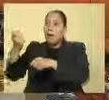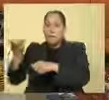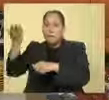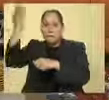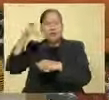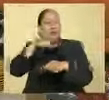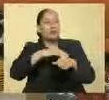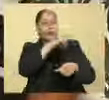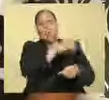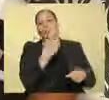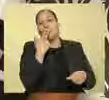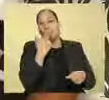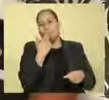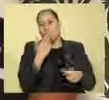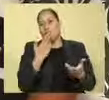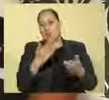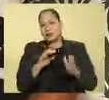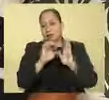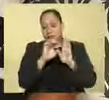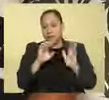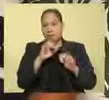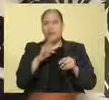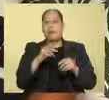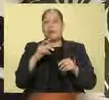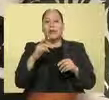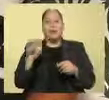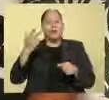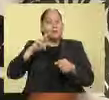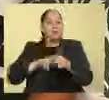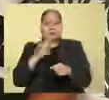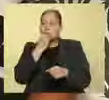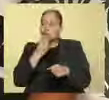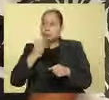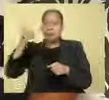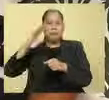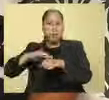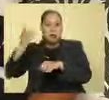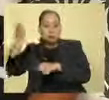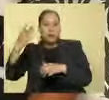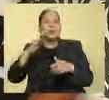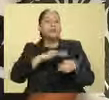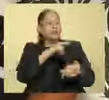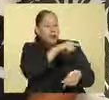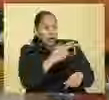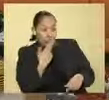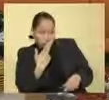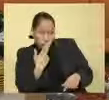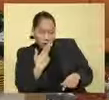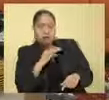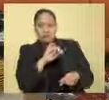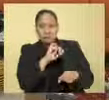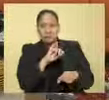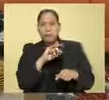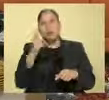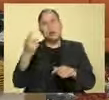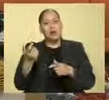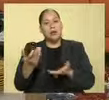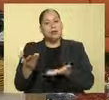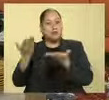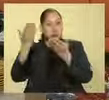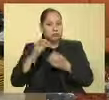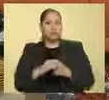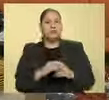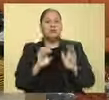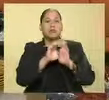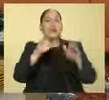más en seguro médico. El sector salud tiene que destinar más. Y como decíamos, hace falta campañas más agresivas